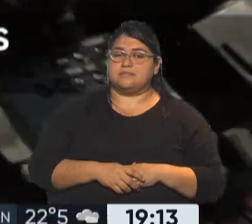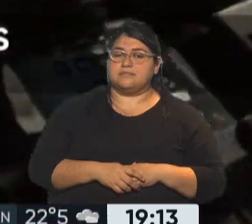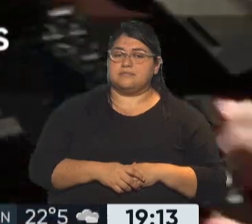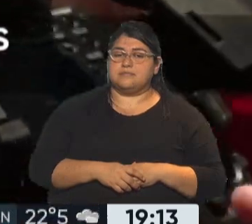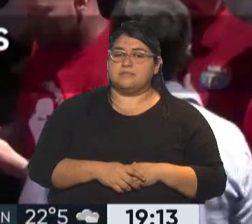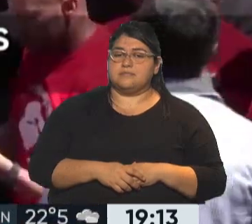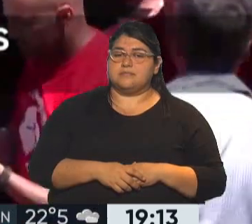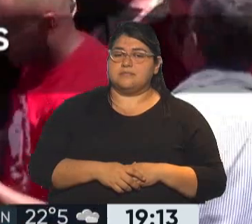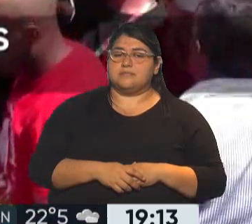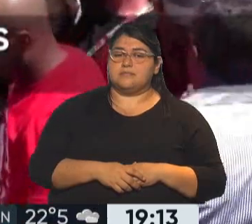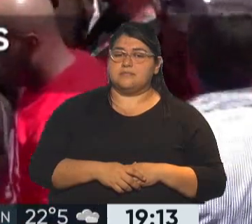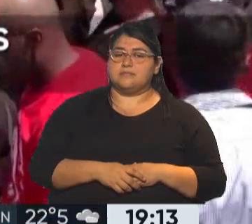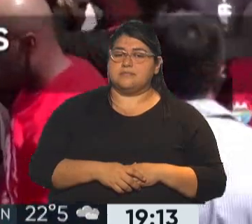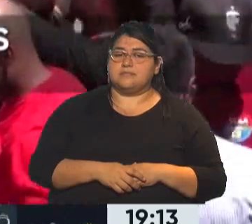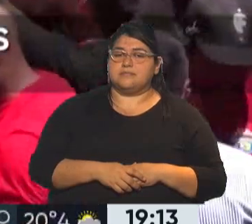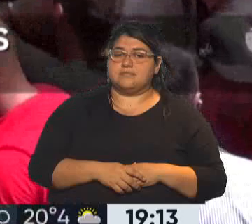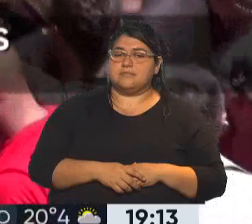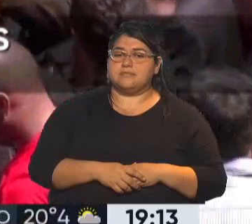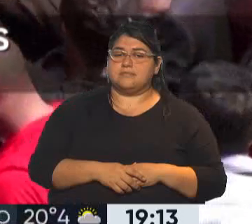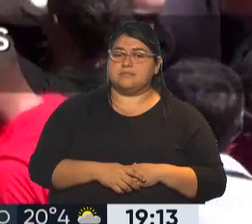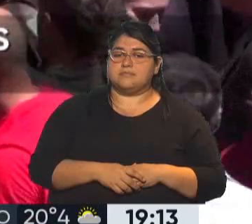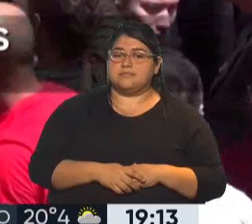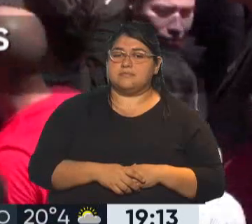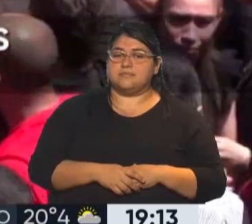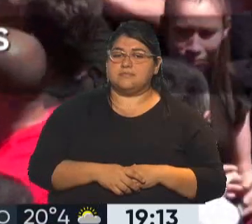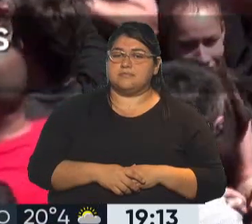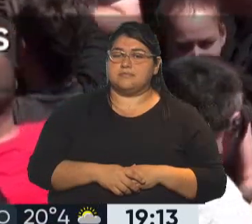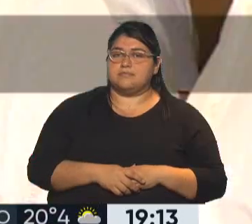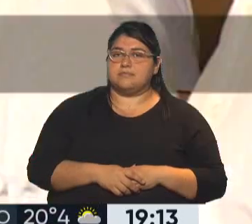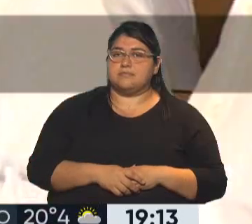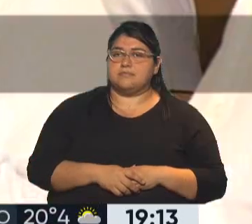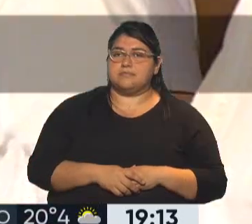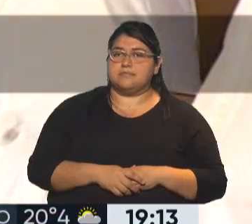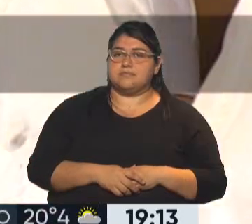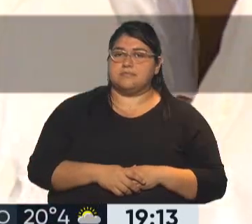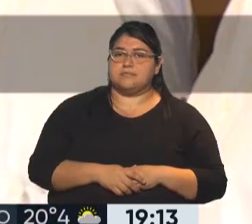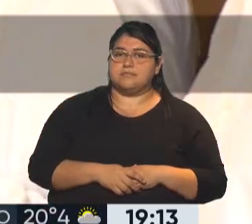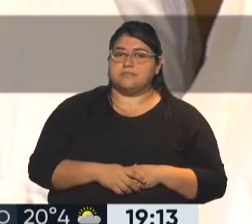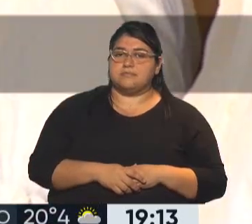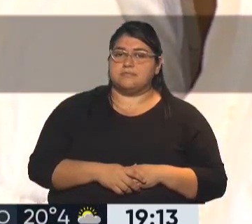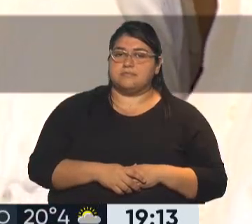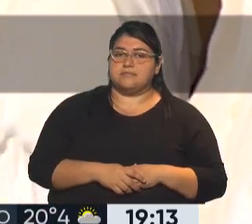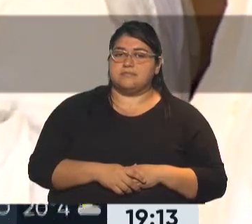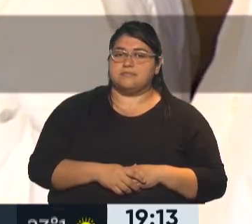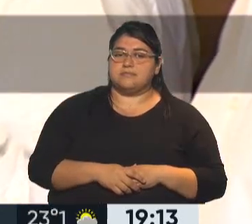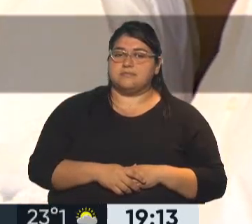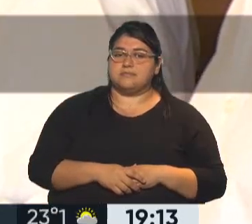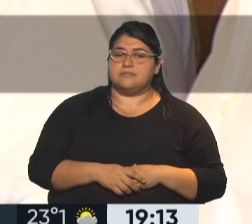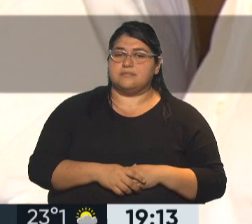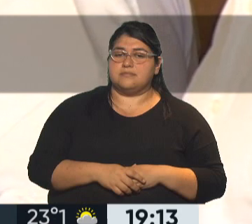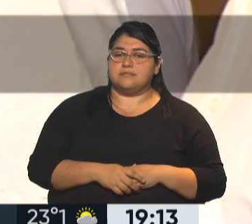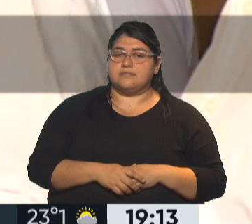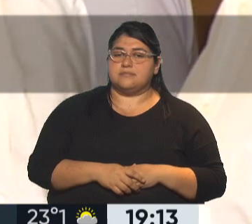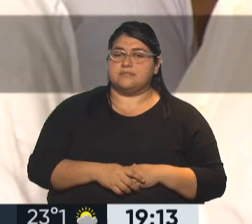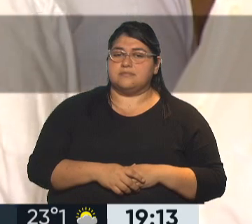brasileros que ilumino y sexo 56 millones y electores y quizás mundial de país que sea un día